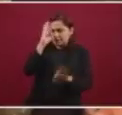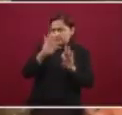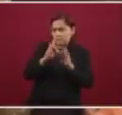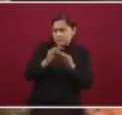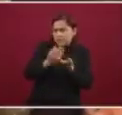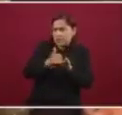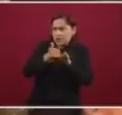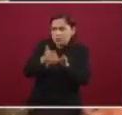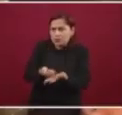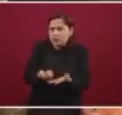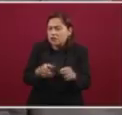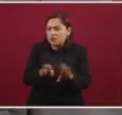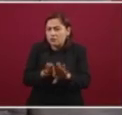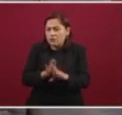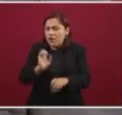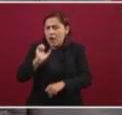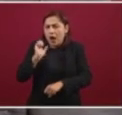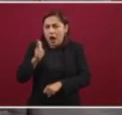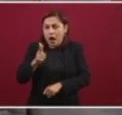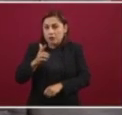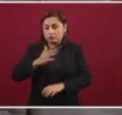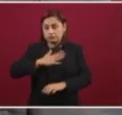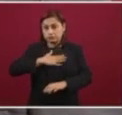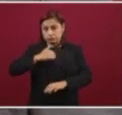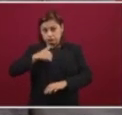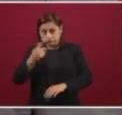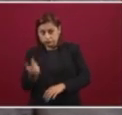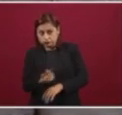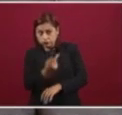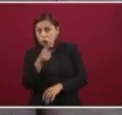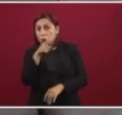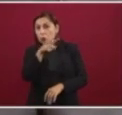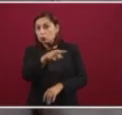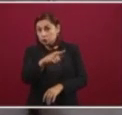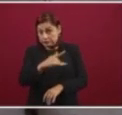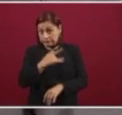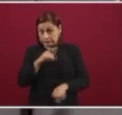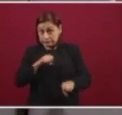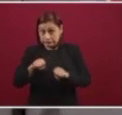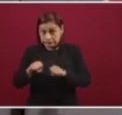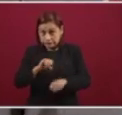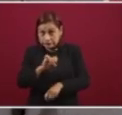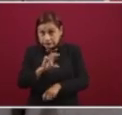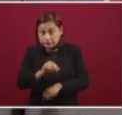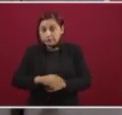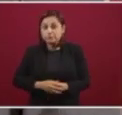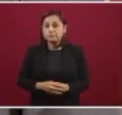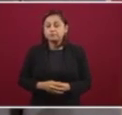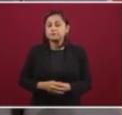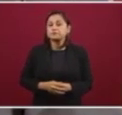si usted, presidente, ha sentido pues estos movimientos. Todos los días